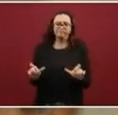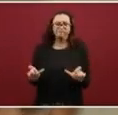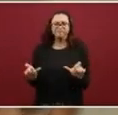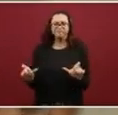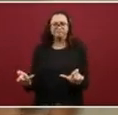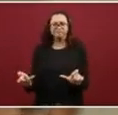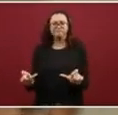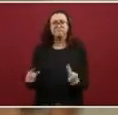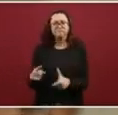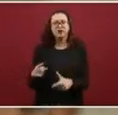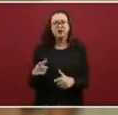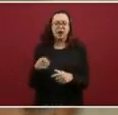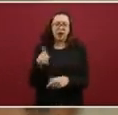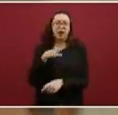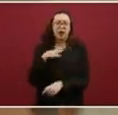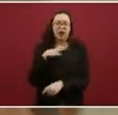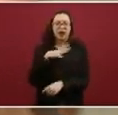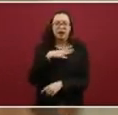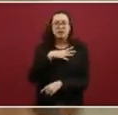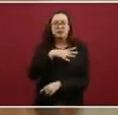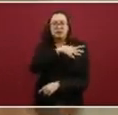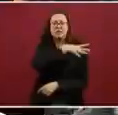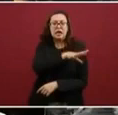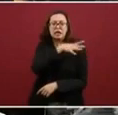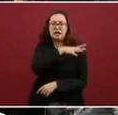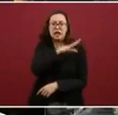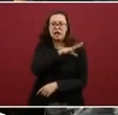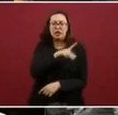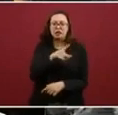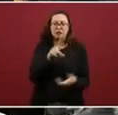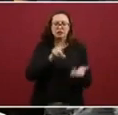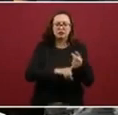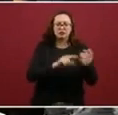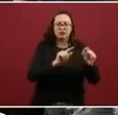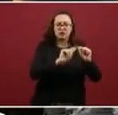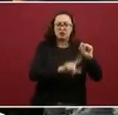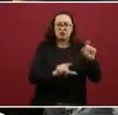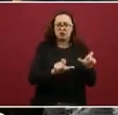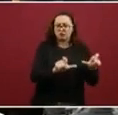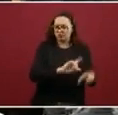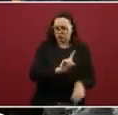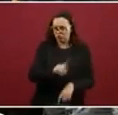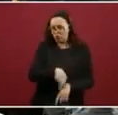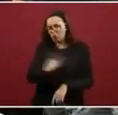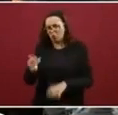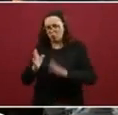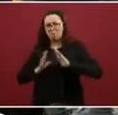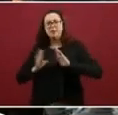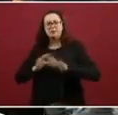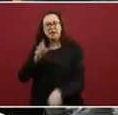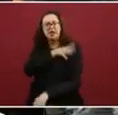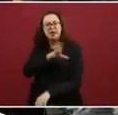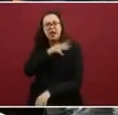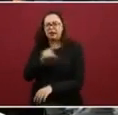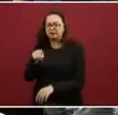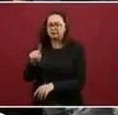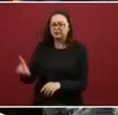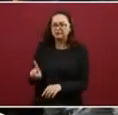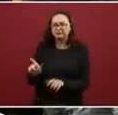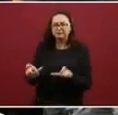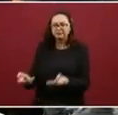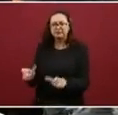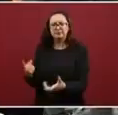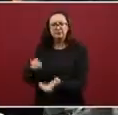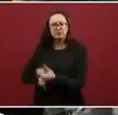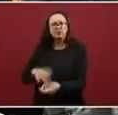un general, no parte de la Guardia Civil, sino general en funciones en la Defensa Nacional, y